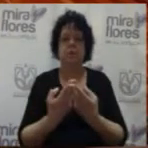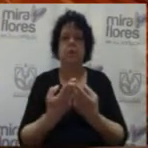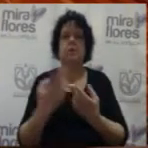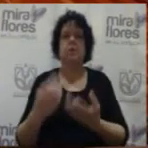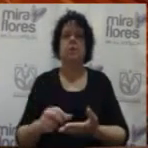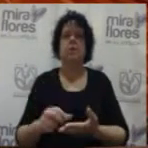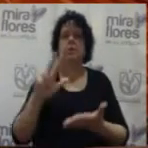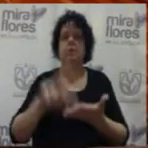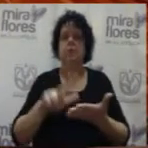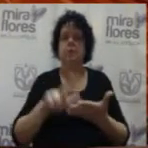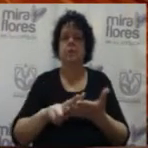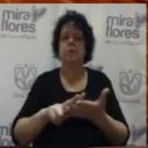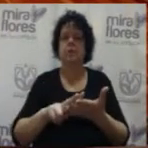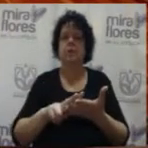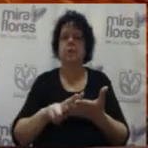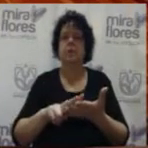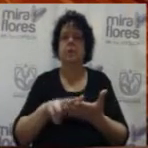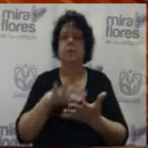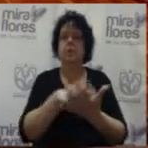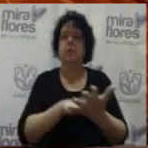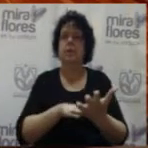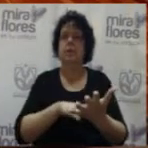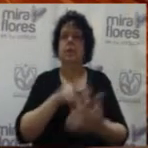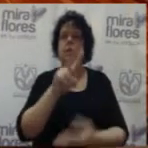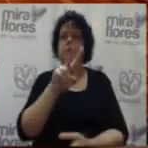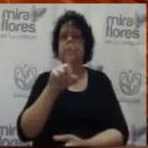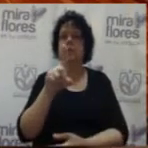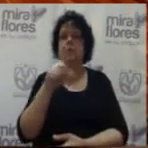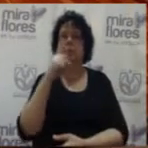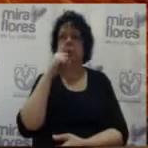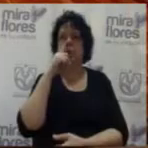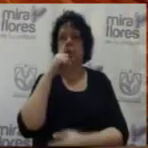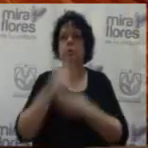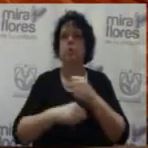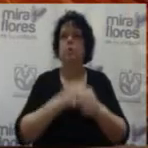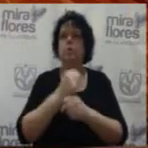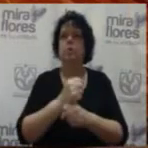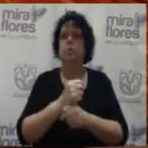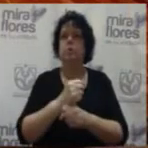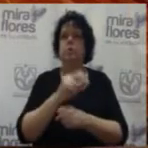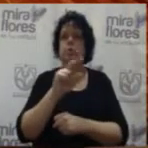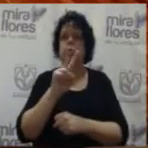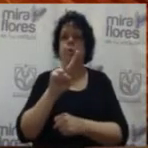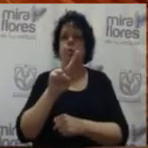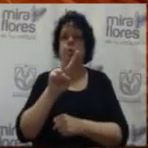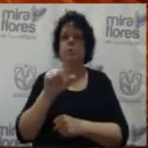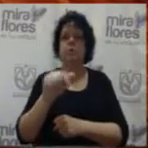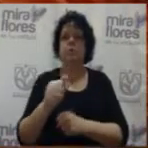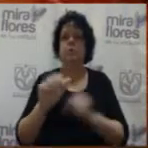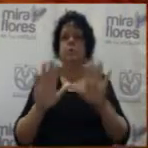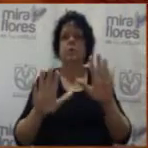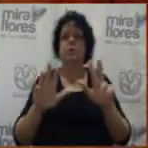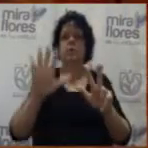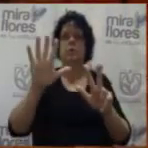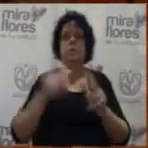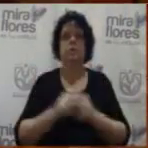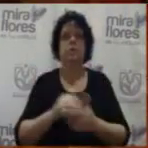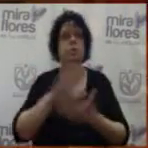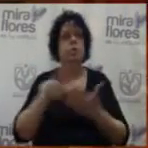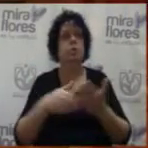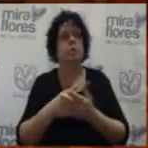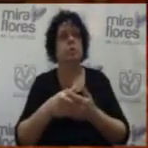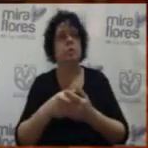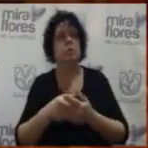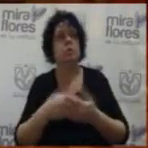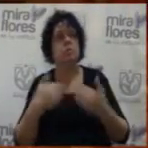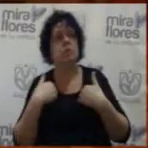aprobación del acta de la sesión ordinaria de fecha 21 de junio del año 2018. Todos los miembros del Consejo la han recibido. Si hubiese alguna